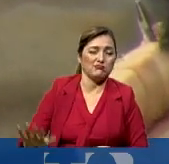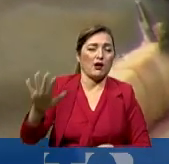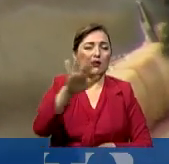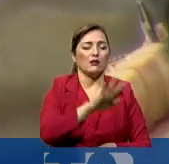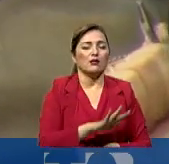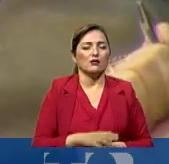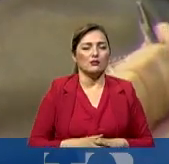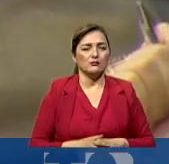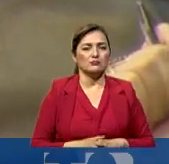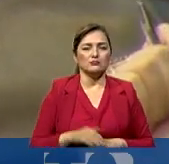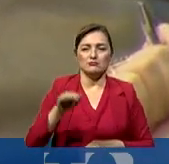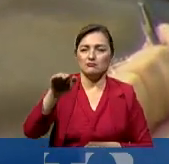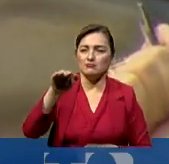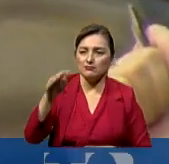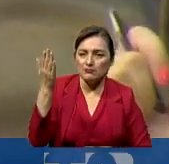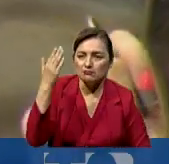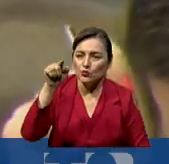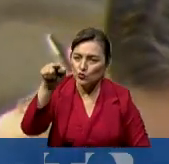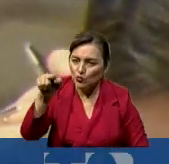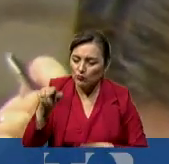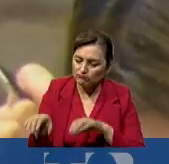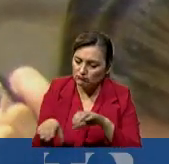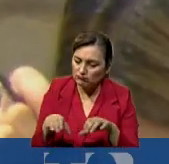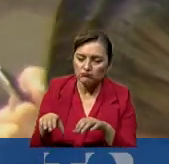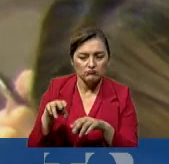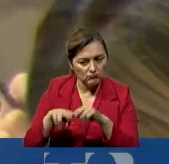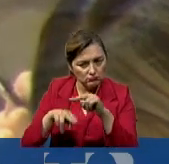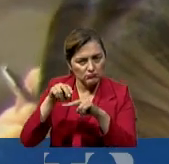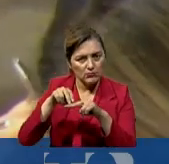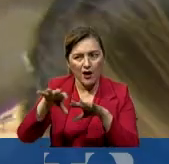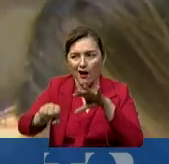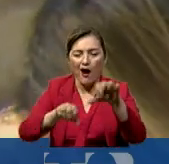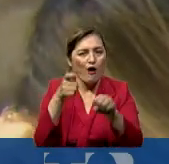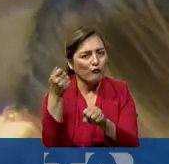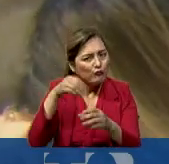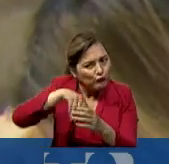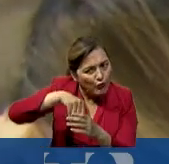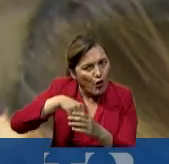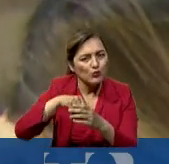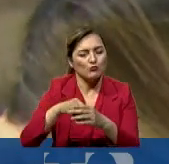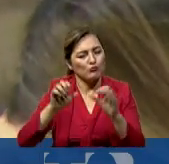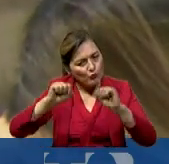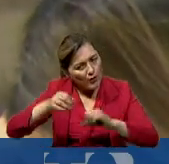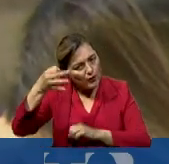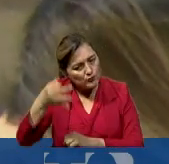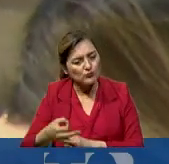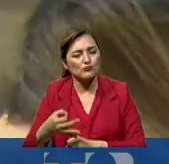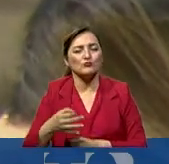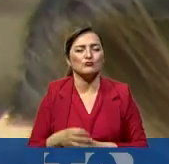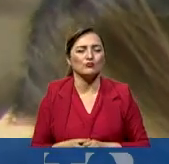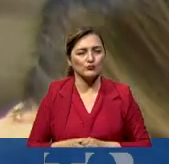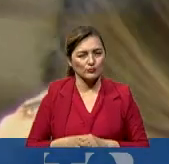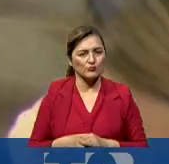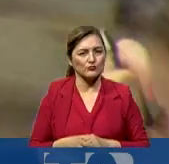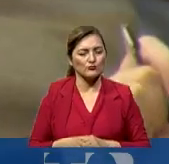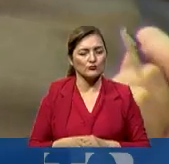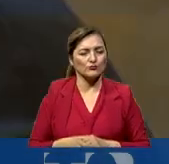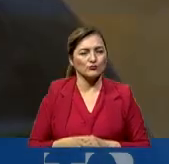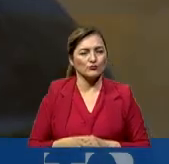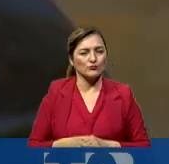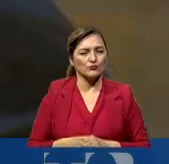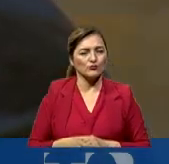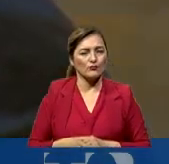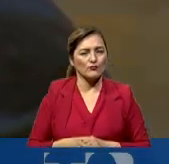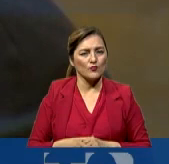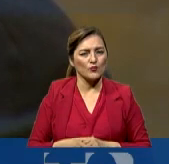al alcalde para que tome todas las medidas del caso para que sea efectiva esta declaratoria correspondería a este consejo.